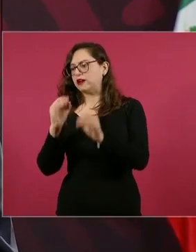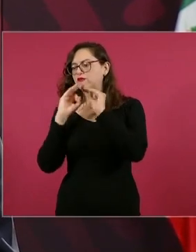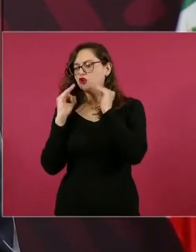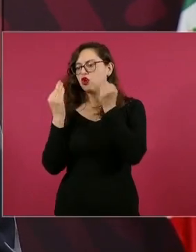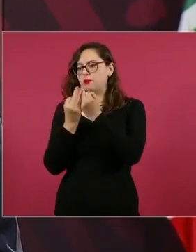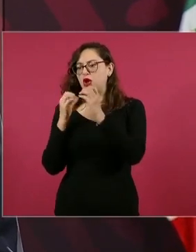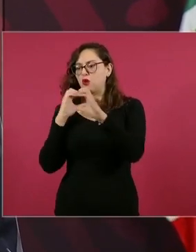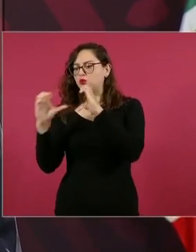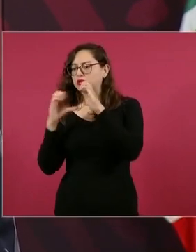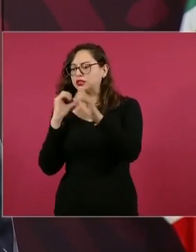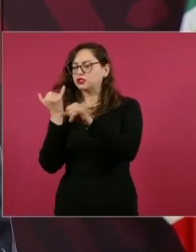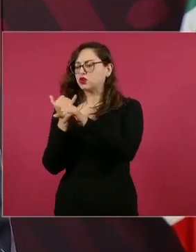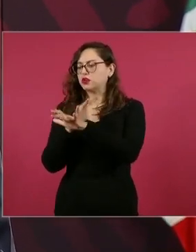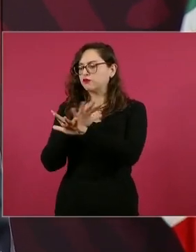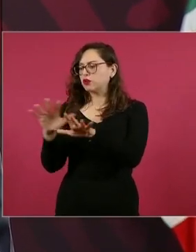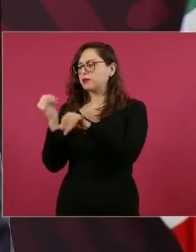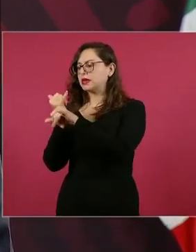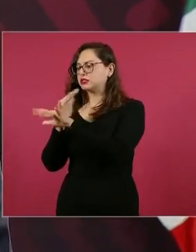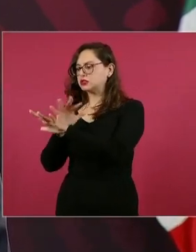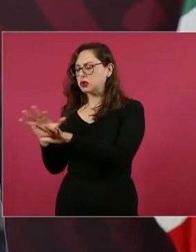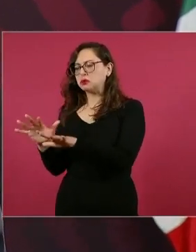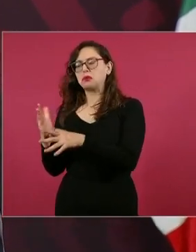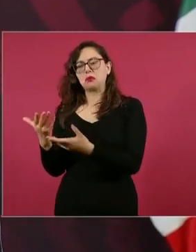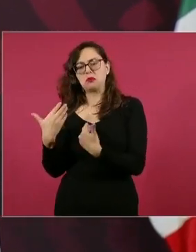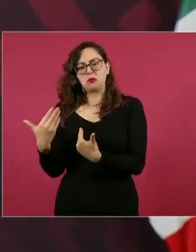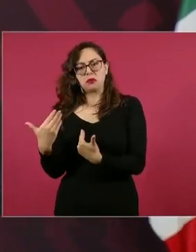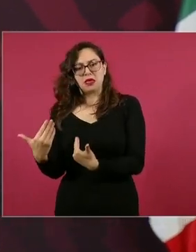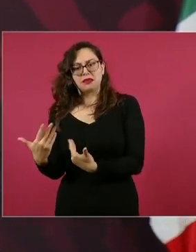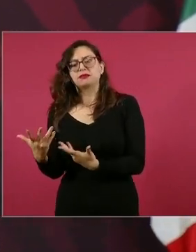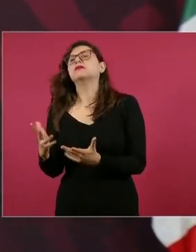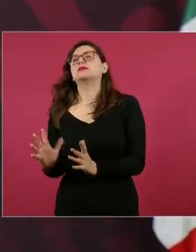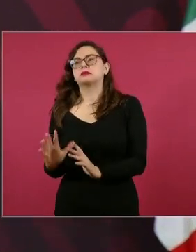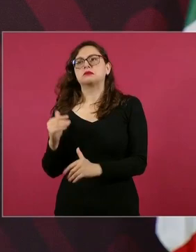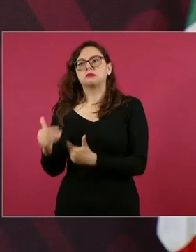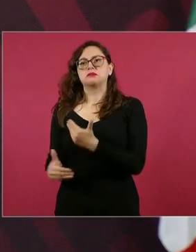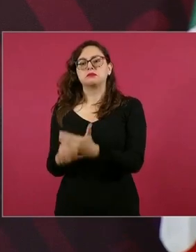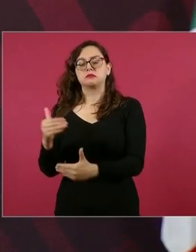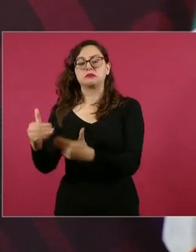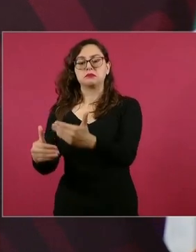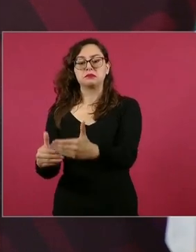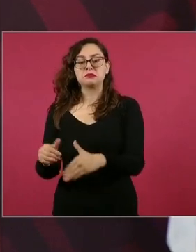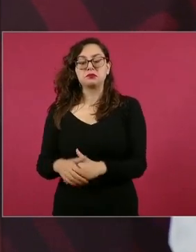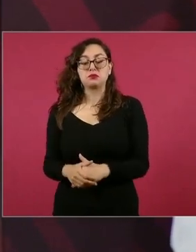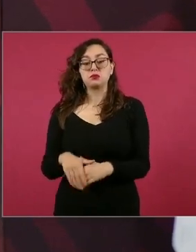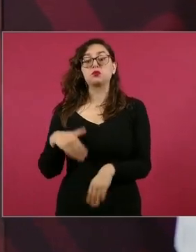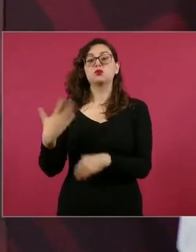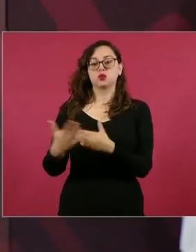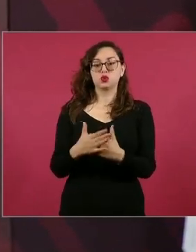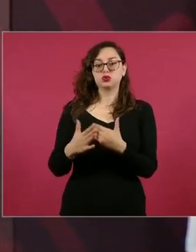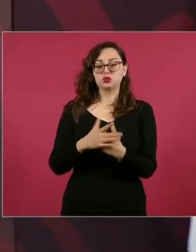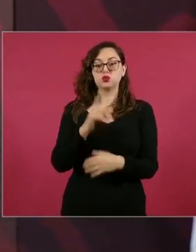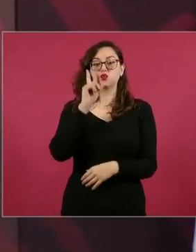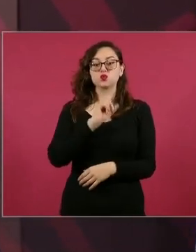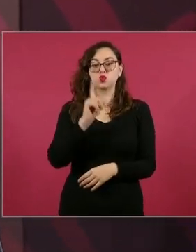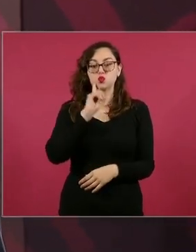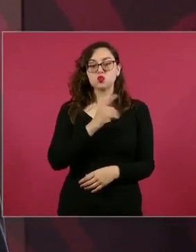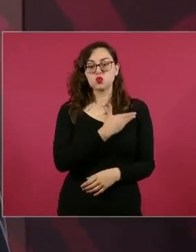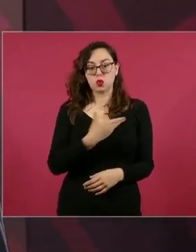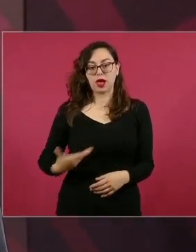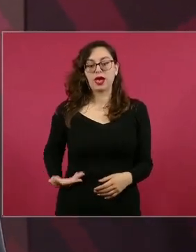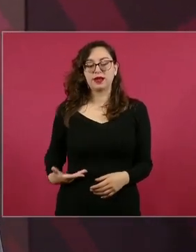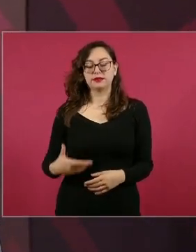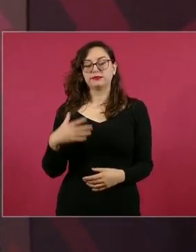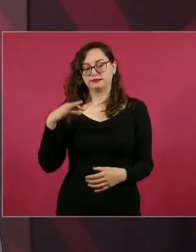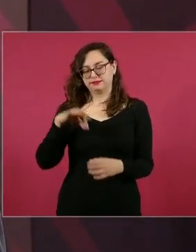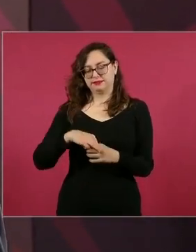que la la presidenta electa va a mantener este mecanismo